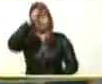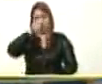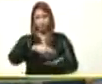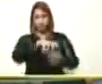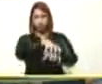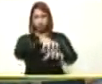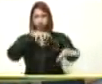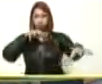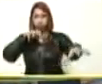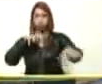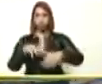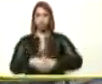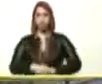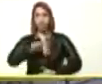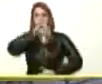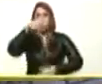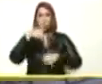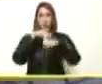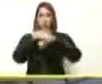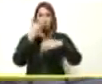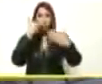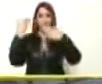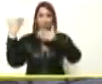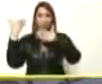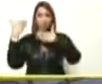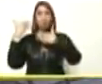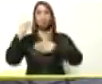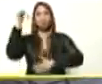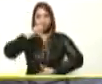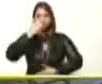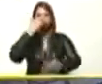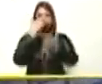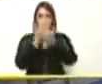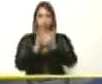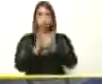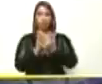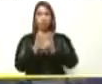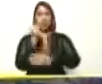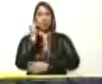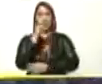Jorge Rodríguez sigue al frente de la asamblea